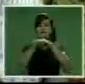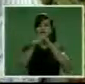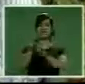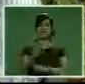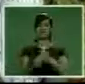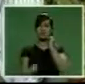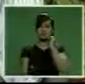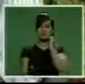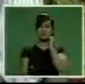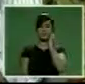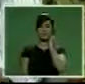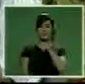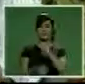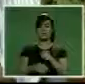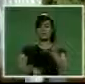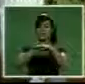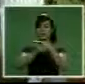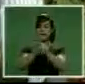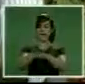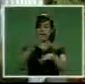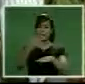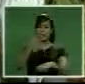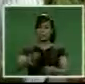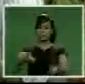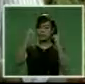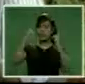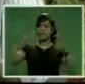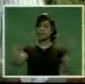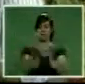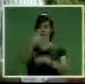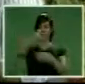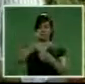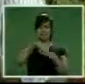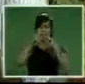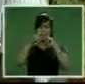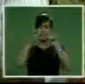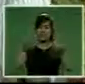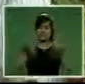no es suficiente porque no te permite hacer los cambios en paz.